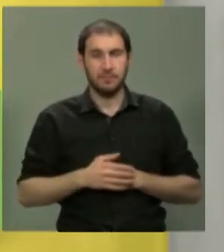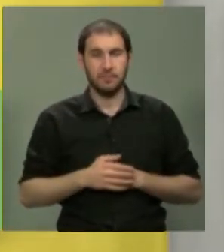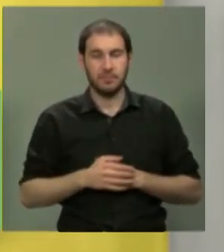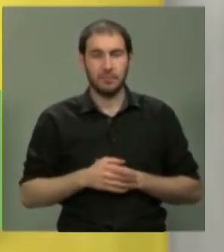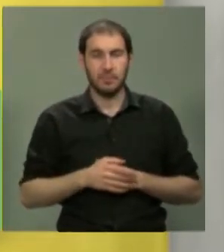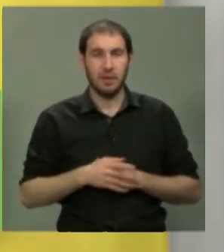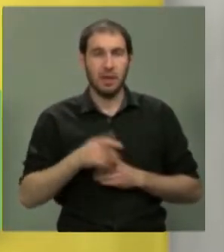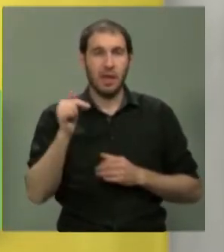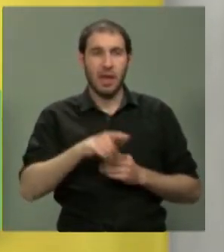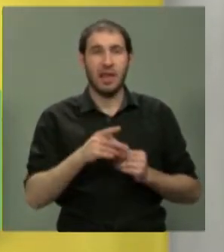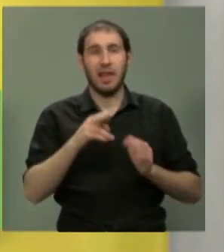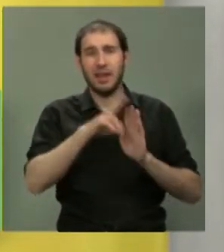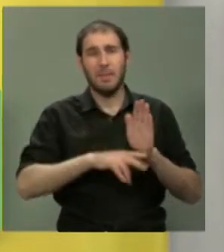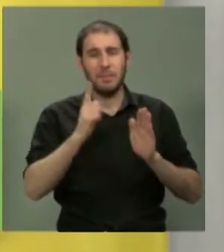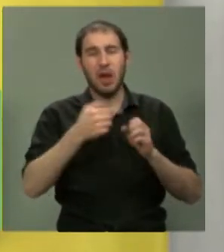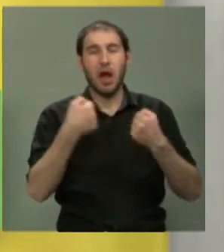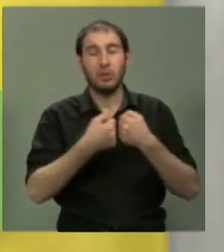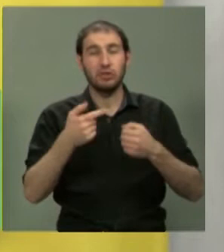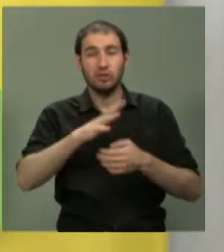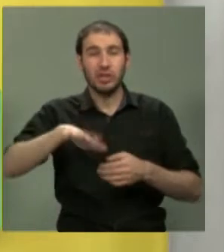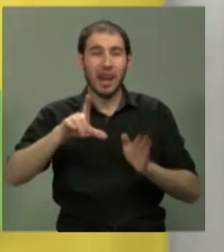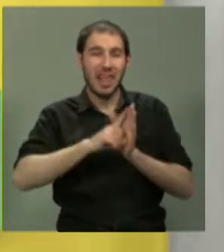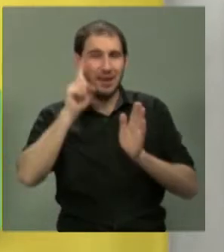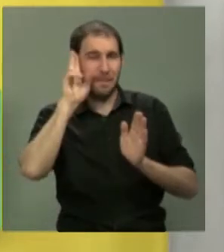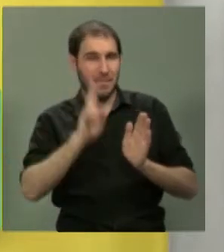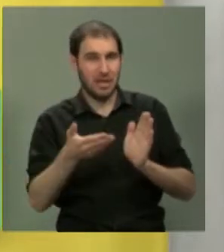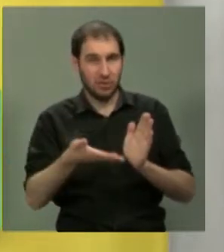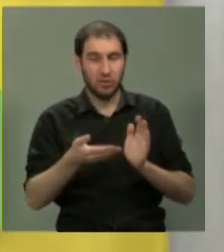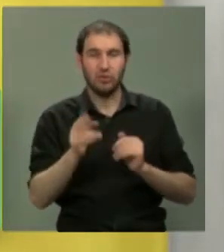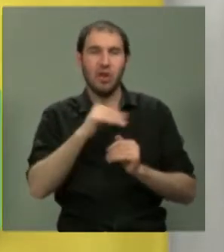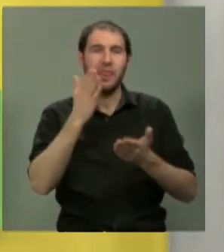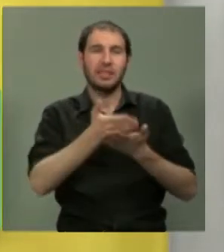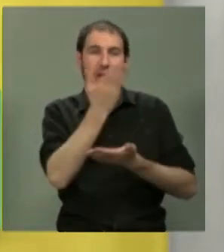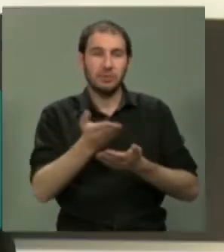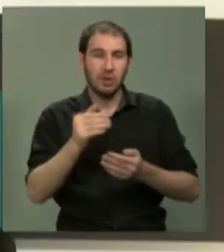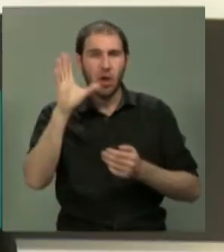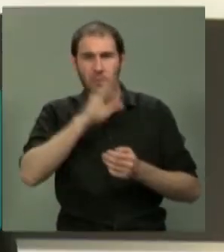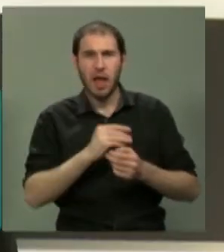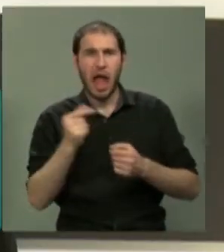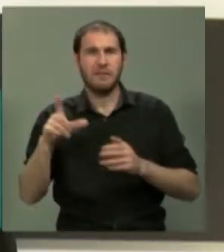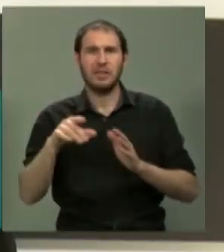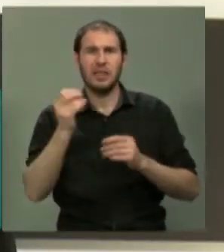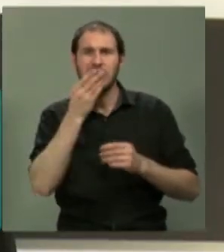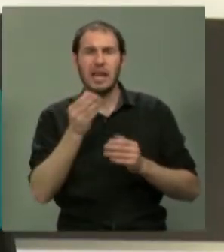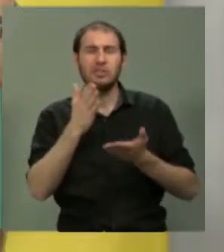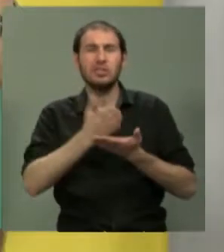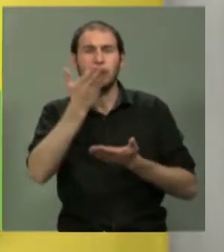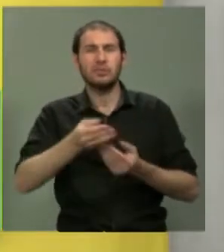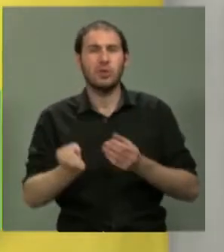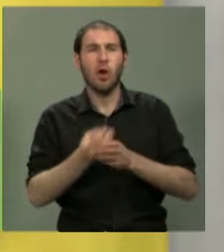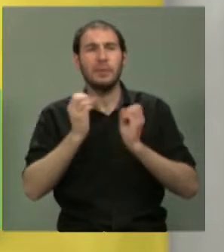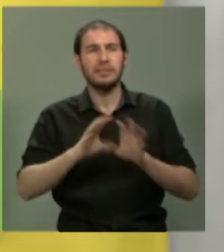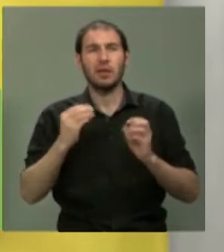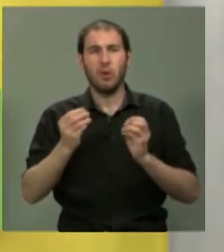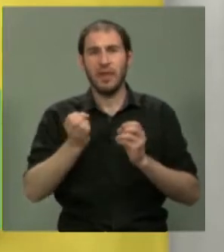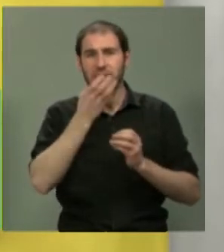a la primera regla del pacto social, que es respetar la ley. Todos hablamos de los derechos humanos y nos olvidamos. ¿Dónde sale la Declaración de los Derechos Humanos? Sale de